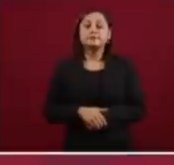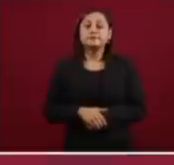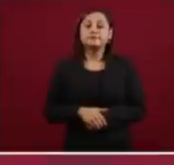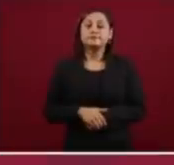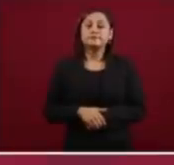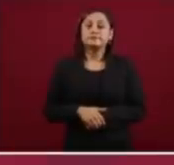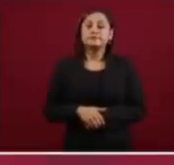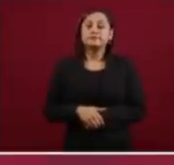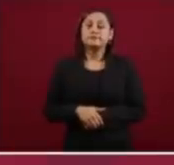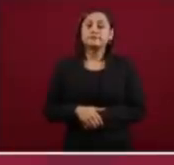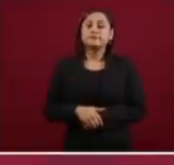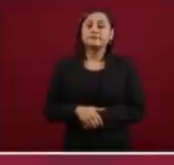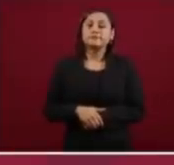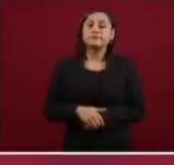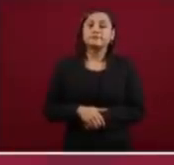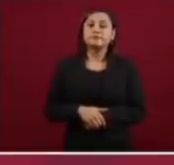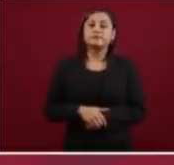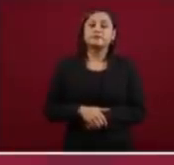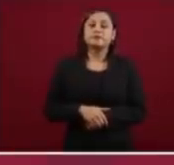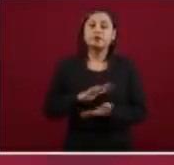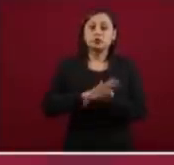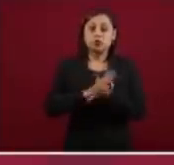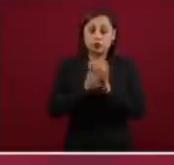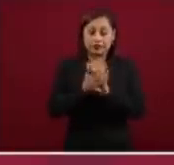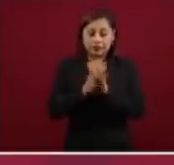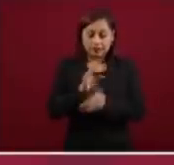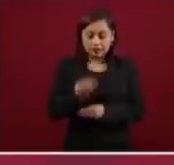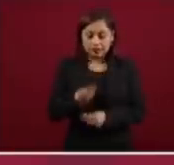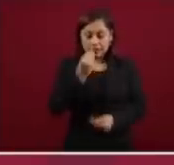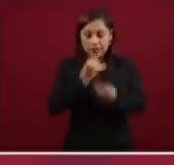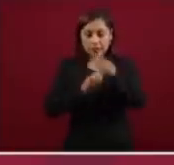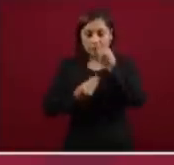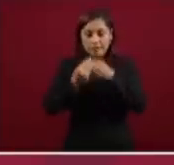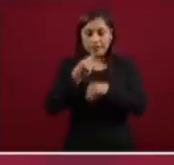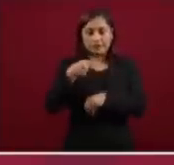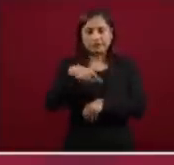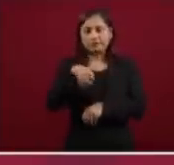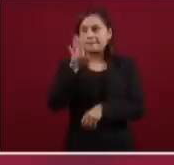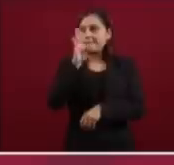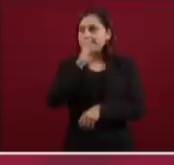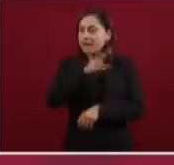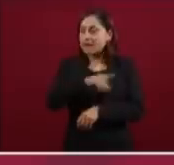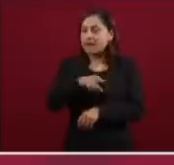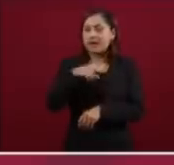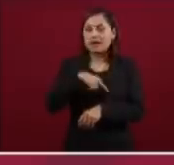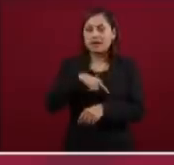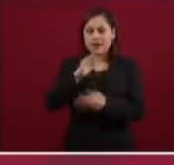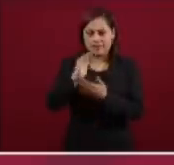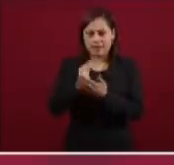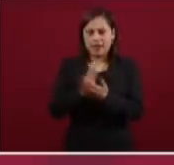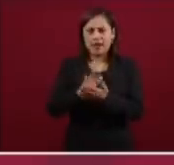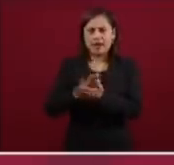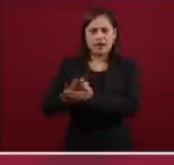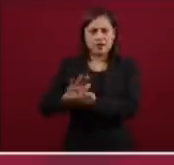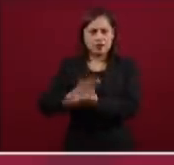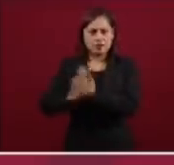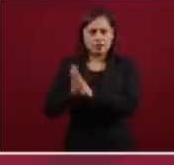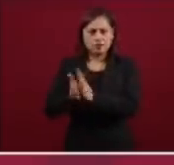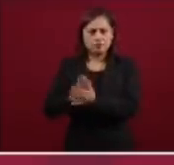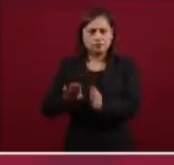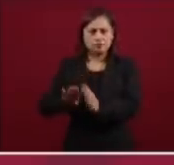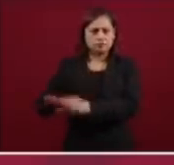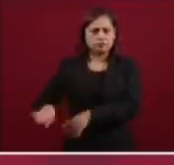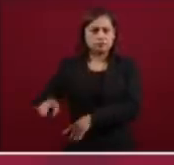eran en malas para la alimentación que no había que comer muchas tortillas la tortilla es muy